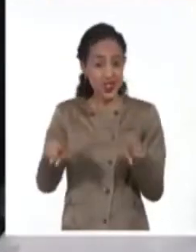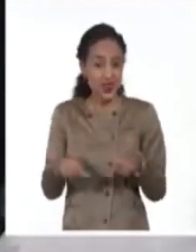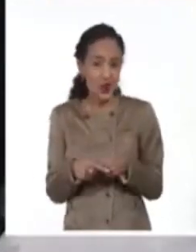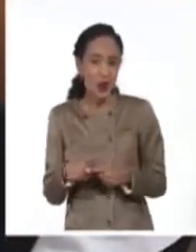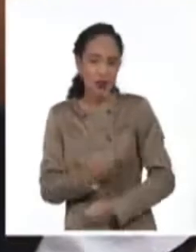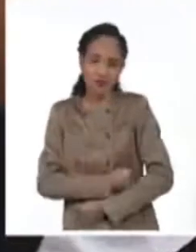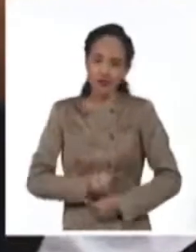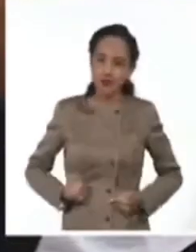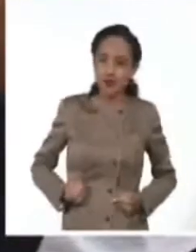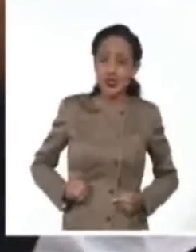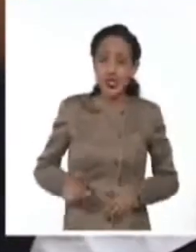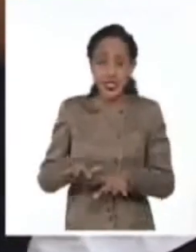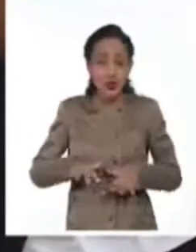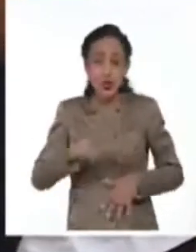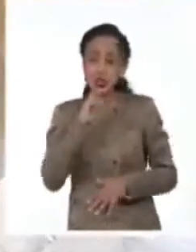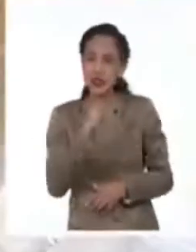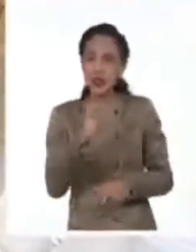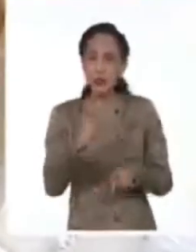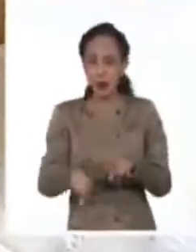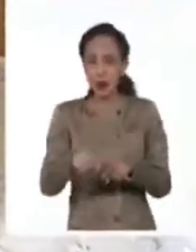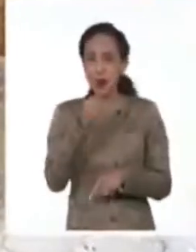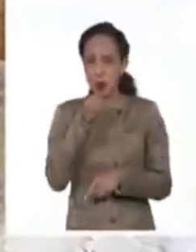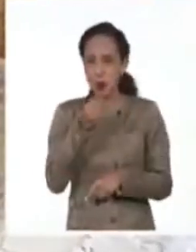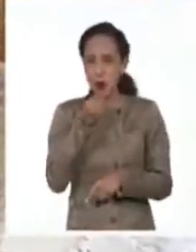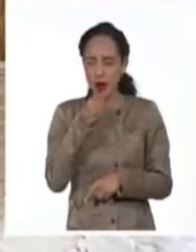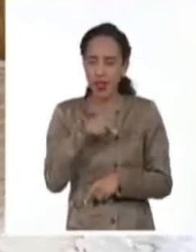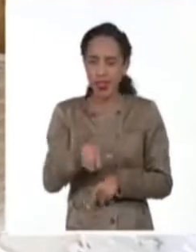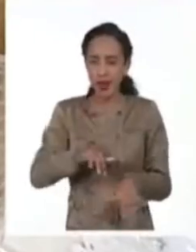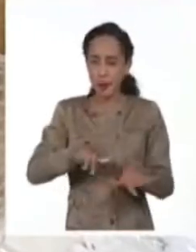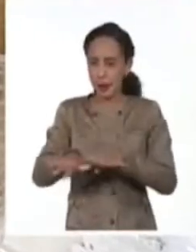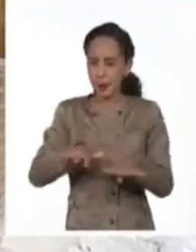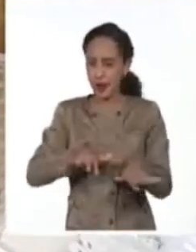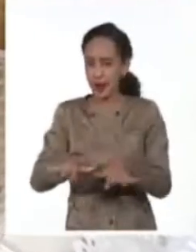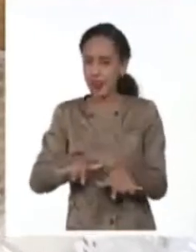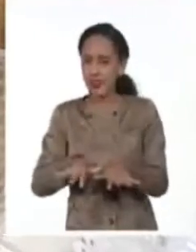se adapta a las circunstancias más complejas y lleva las mejores preparaciones posibles a la mesa.